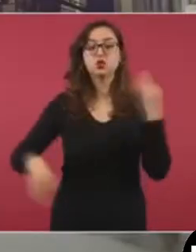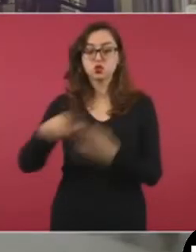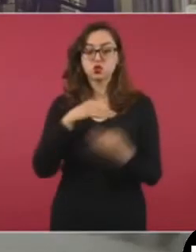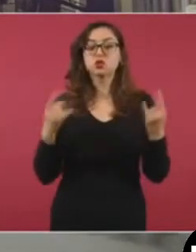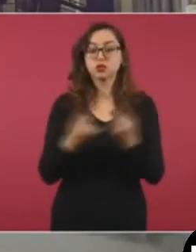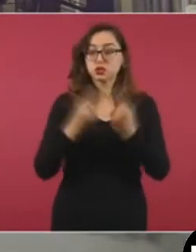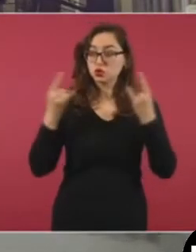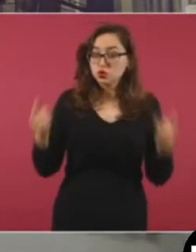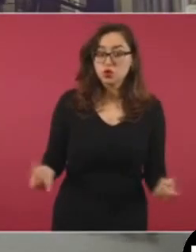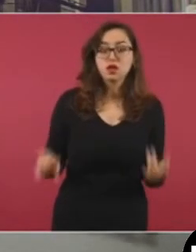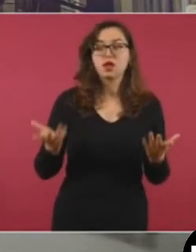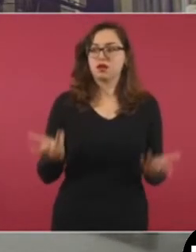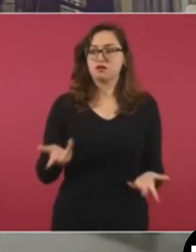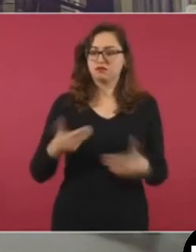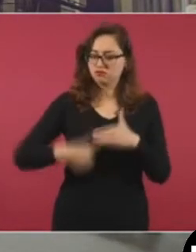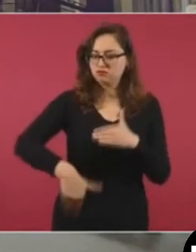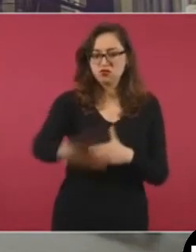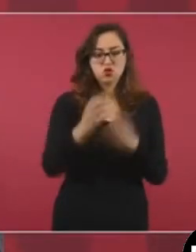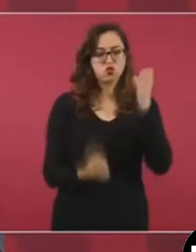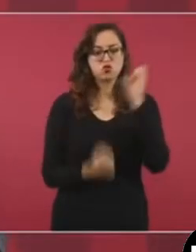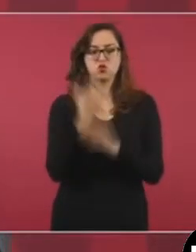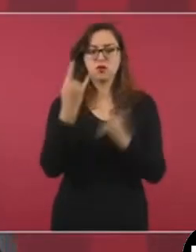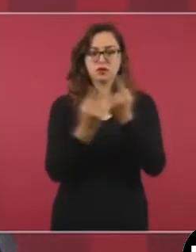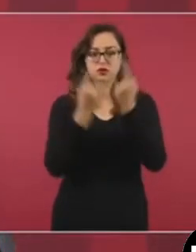¿Se acuerdan aquello de que